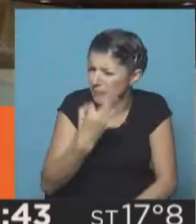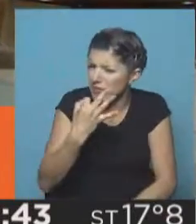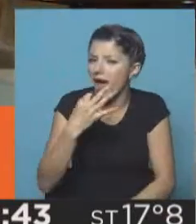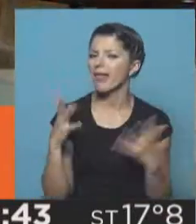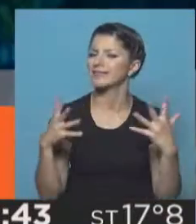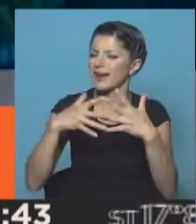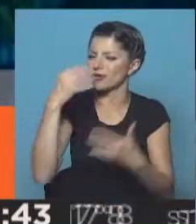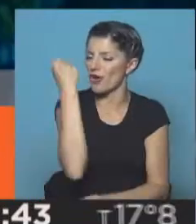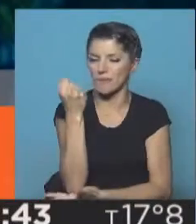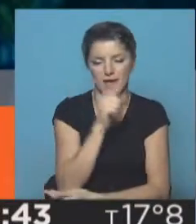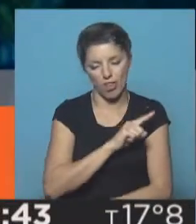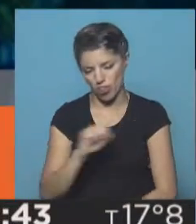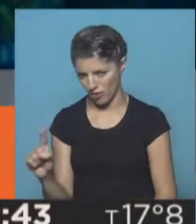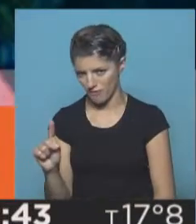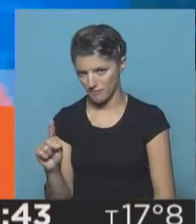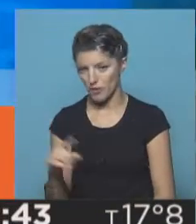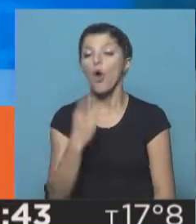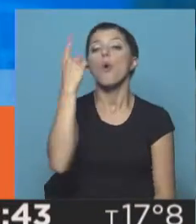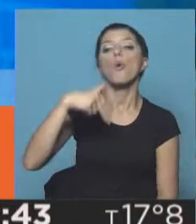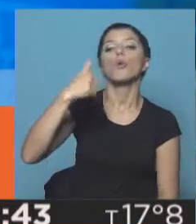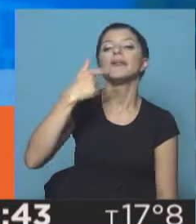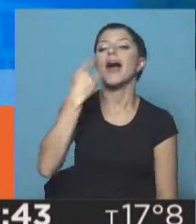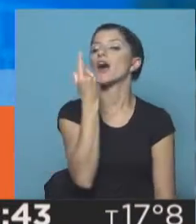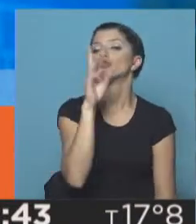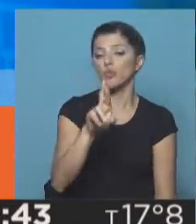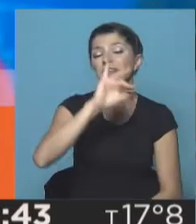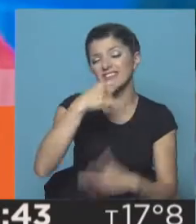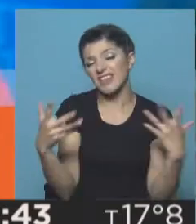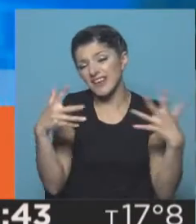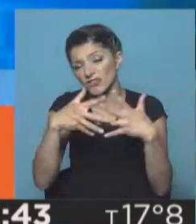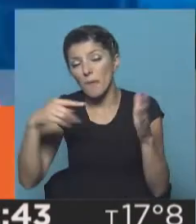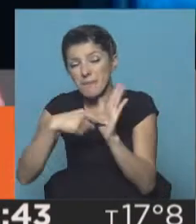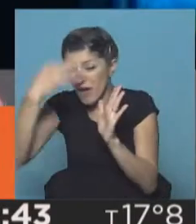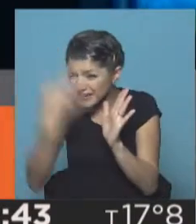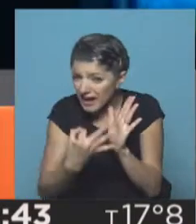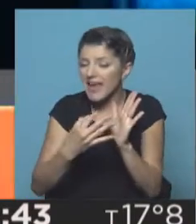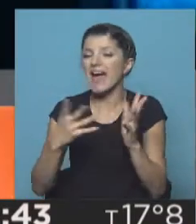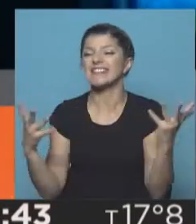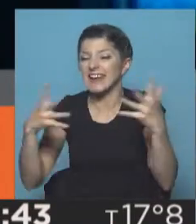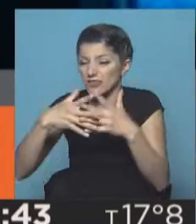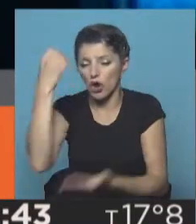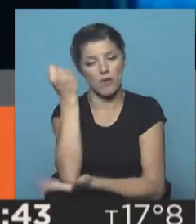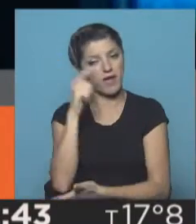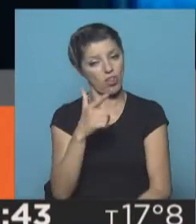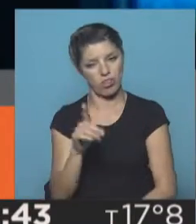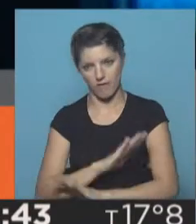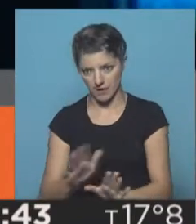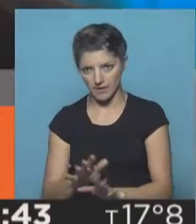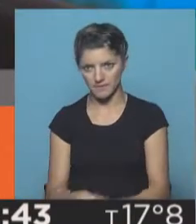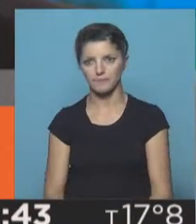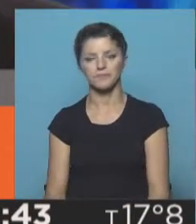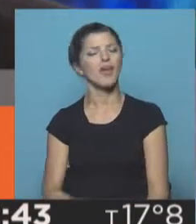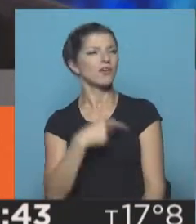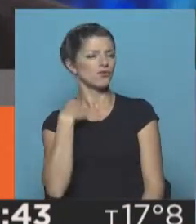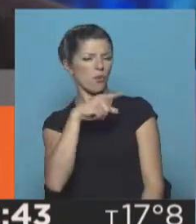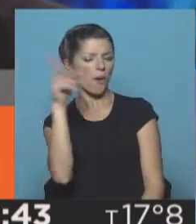muy política, pero económicamente somos países que no estábamos integrados. Creo que habría que agregar muchos otros elementos más para esta autocrítica. ¿Sabes a qué me suena